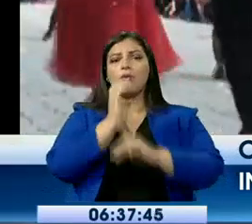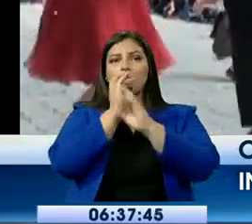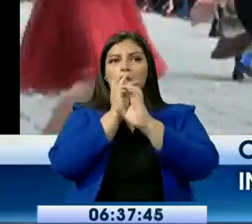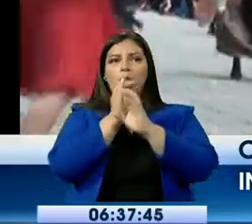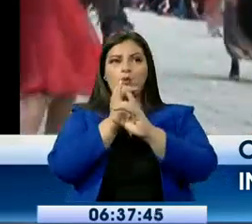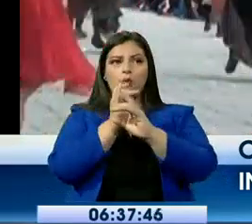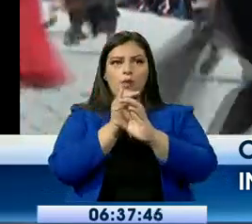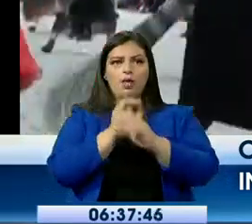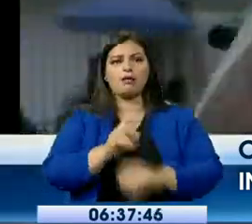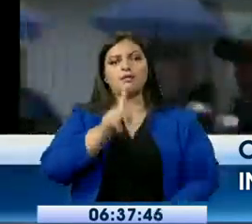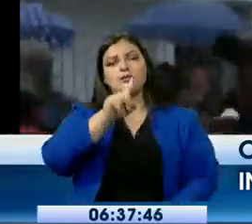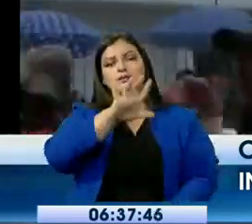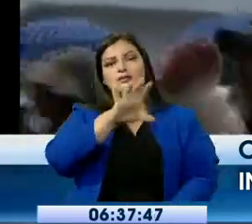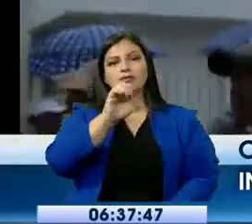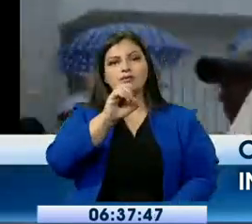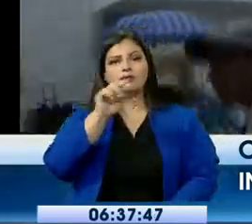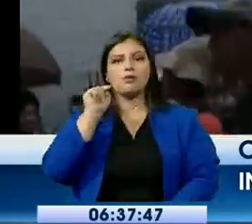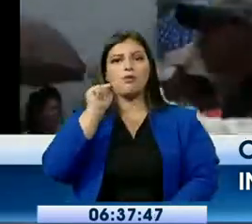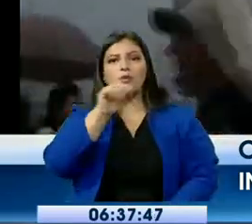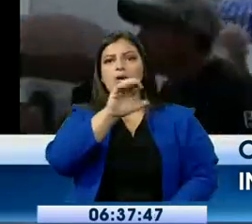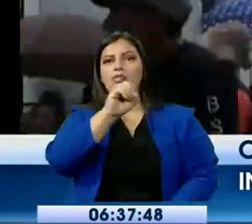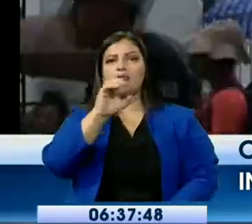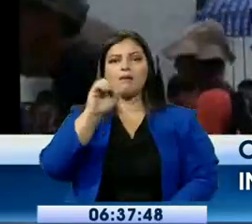150.000 personas albergó Guaranda.